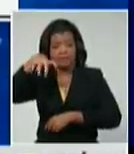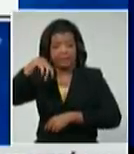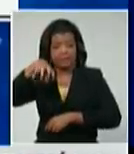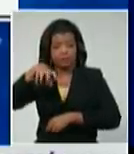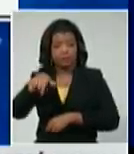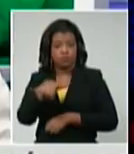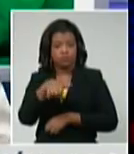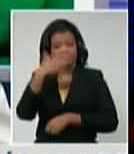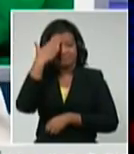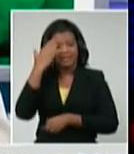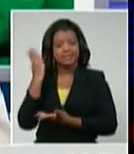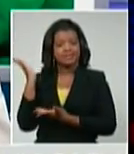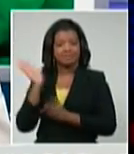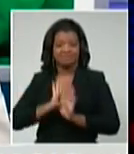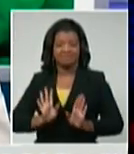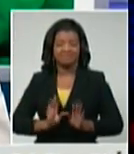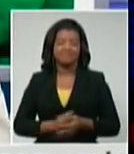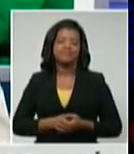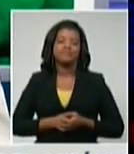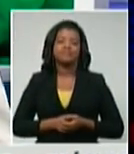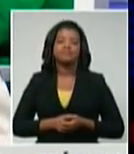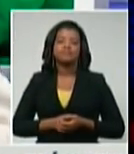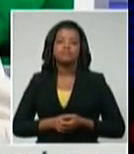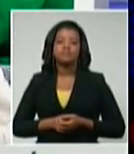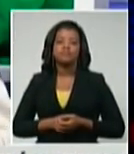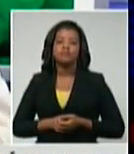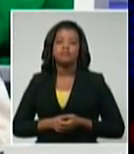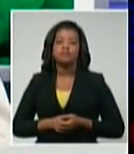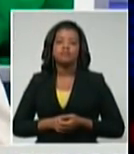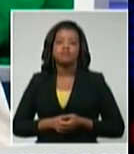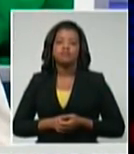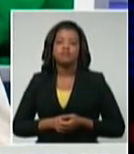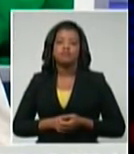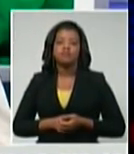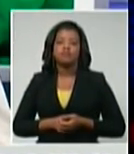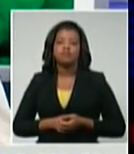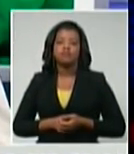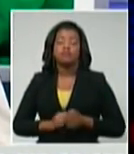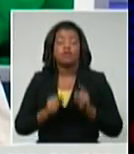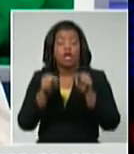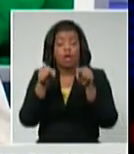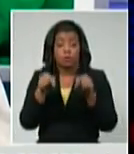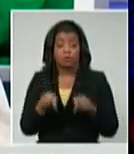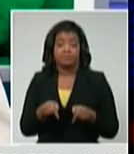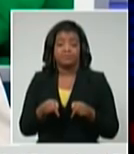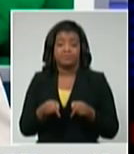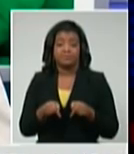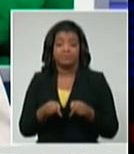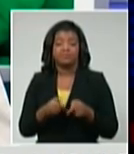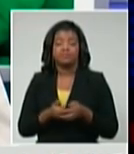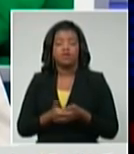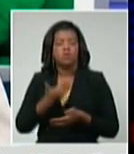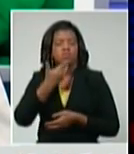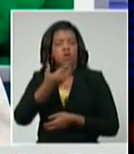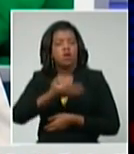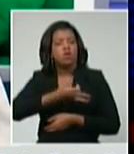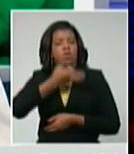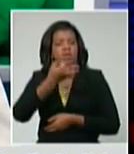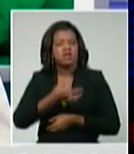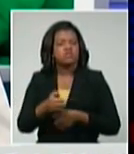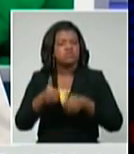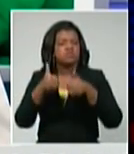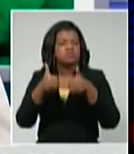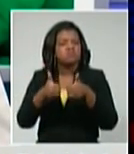Gracias. Ahora, si vamos para cada territorio, porque eso es bueno, ¿no? O sea, eso la